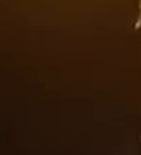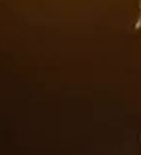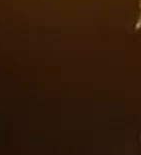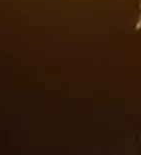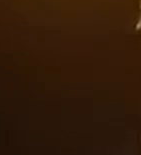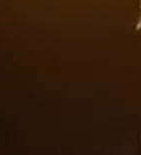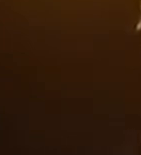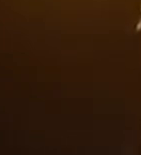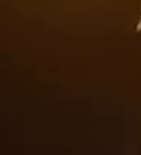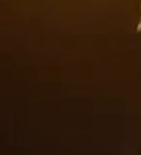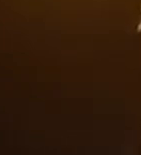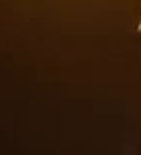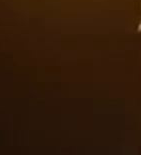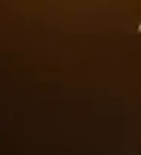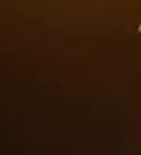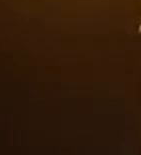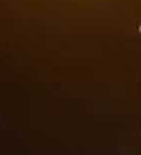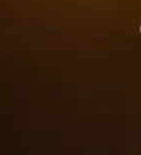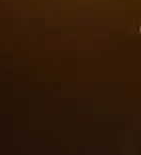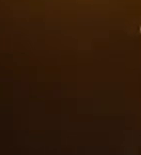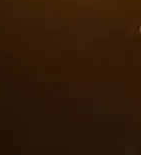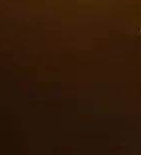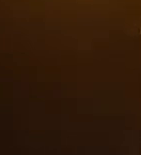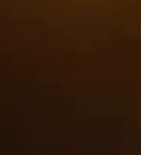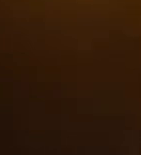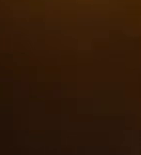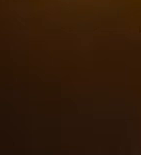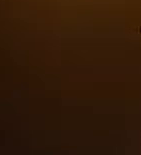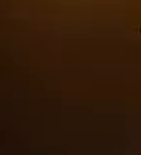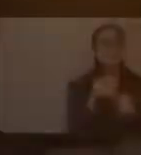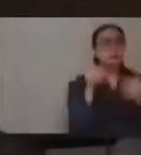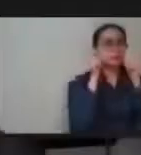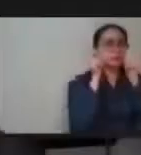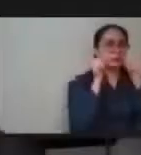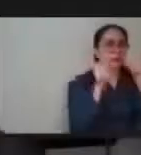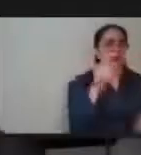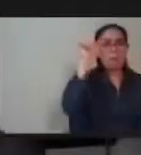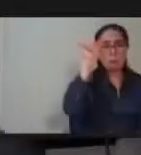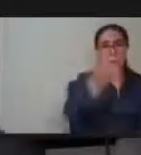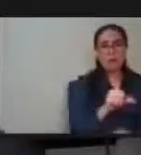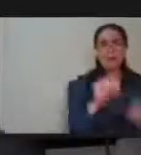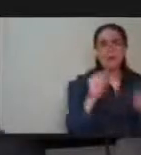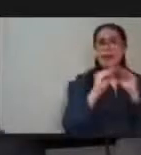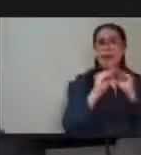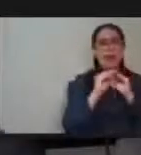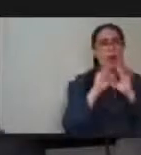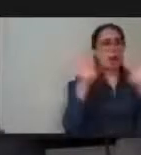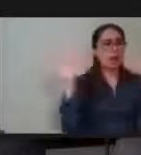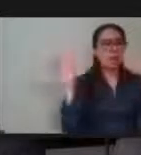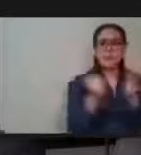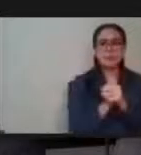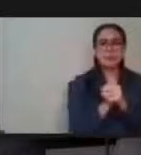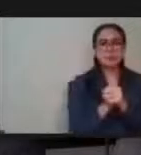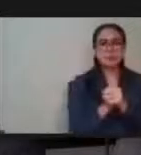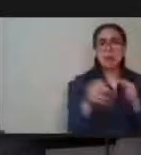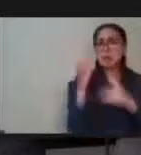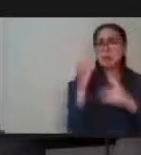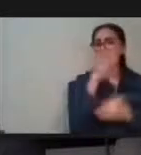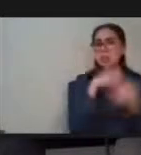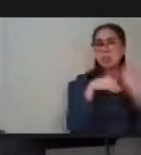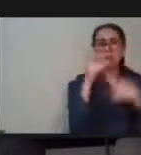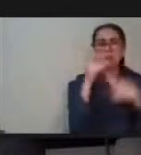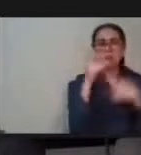maravilloso escucharte. Por supuesto, absolutamente orgánico en relación a lo que venimos investigando en este